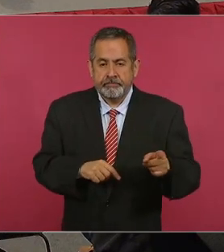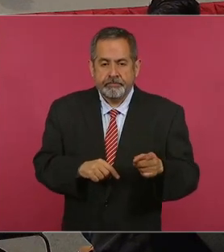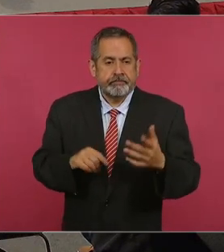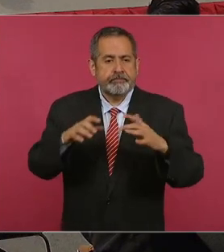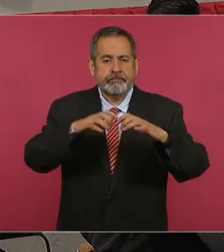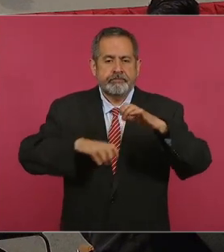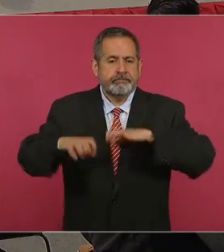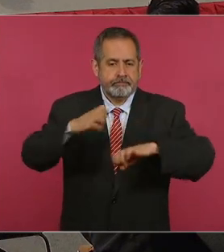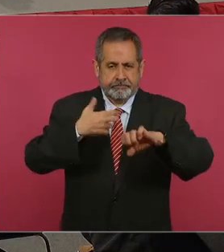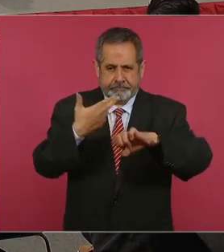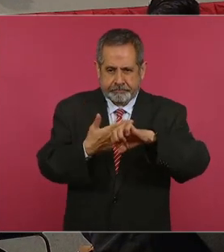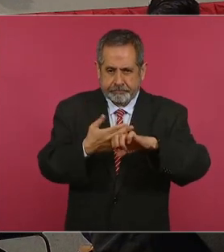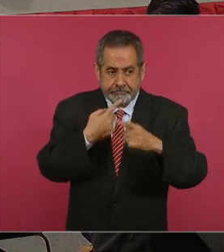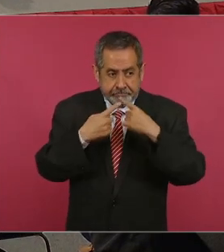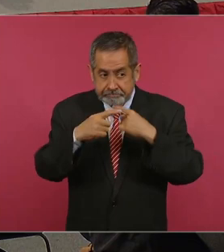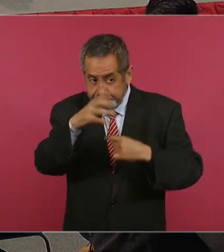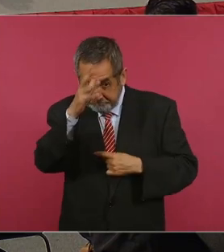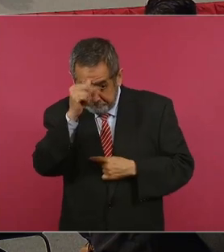empresarial,